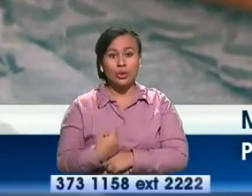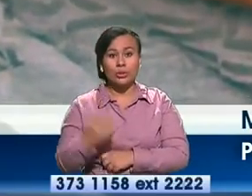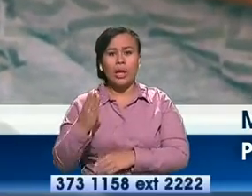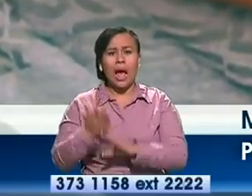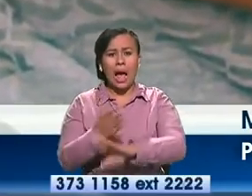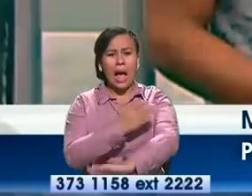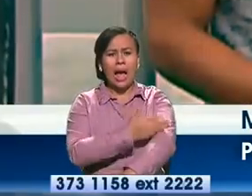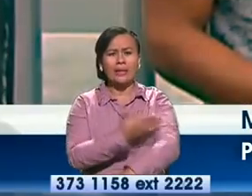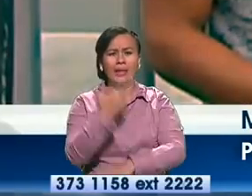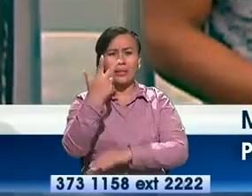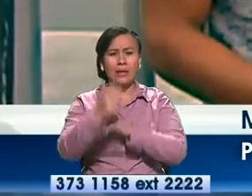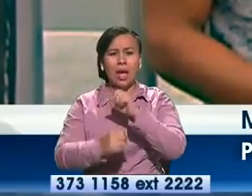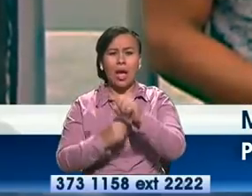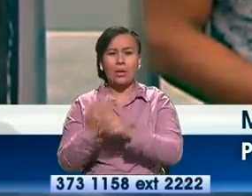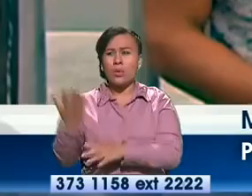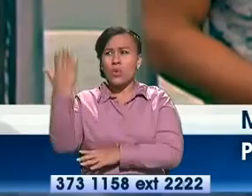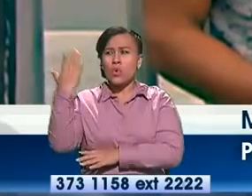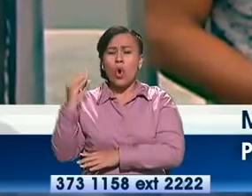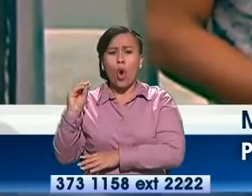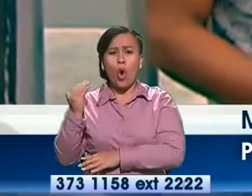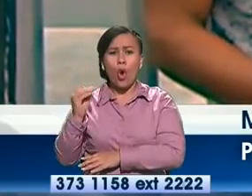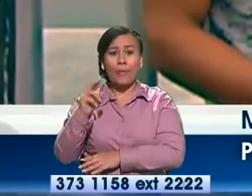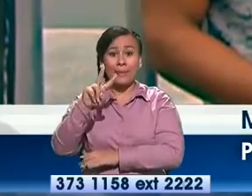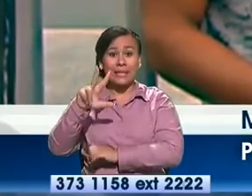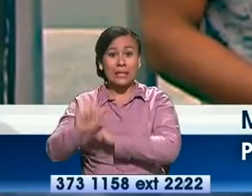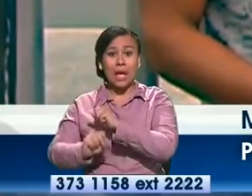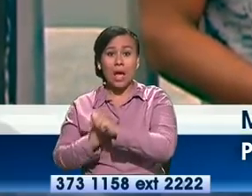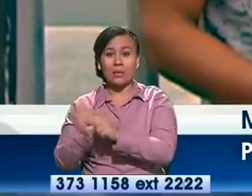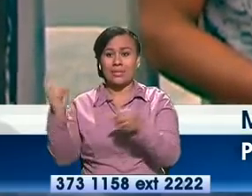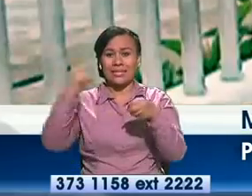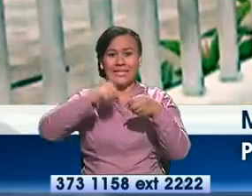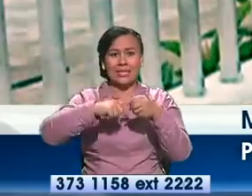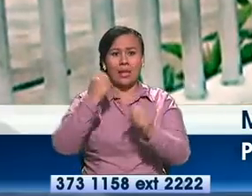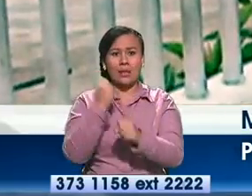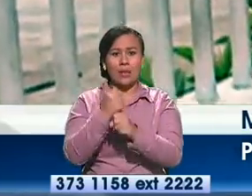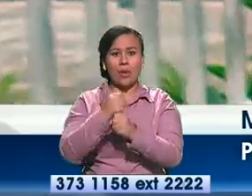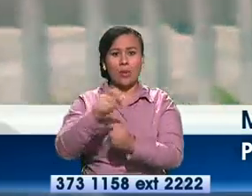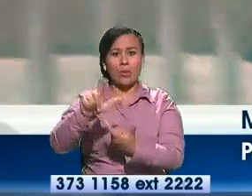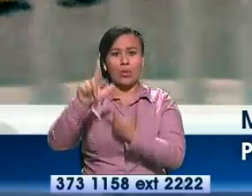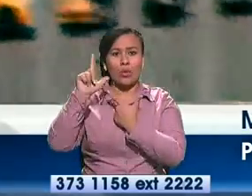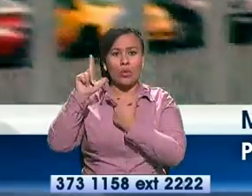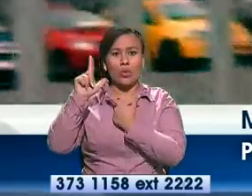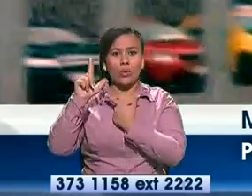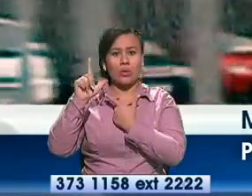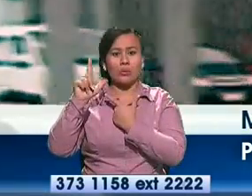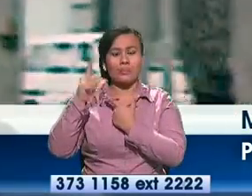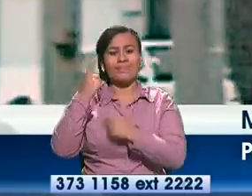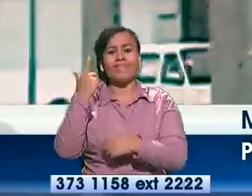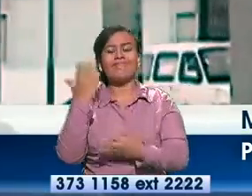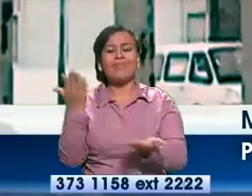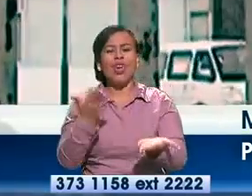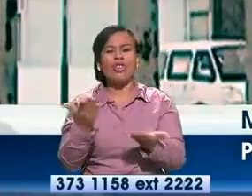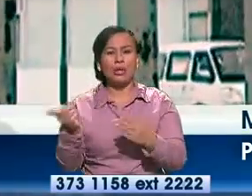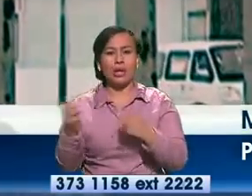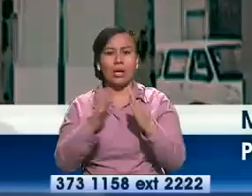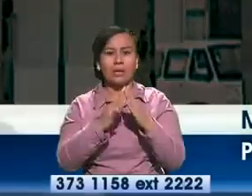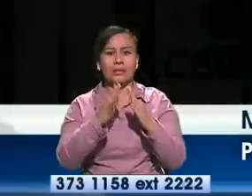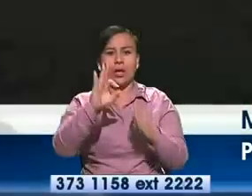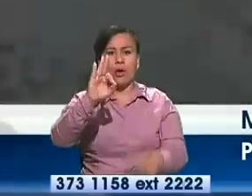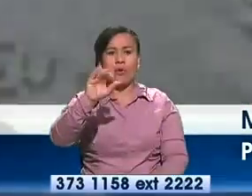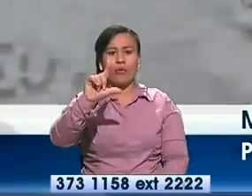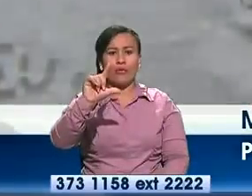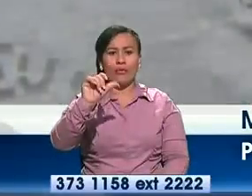hace 3 años. Lo cuenta su amigo de la infancia, quien lo ayudó en los primeros meses en la ciudadela La Floresta, en el